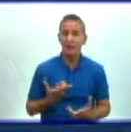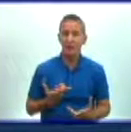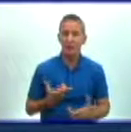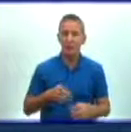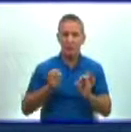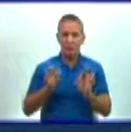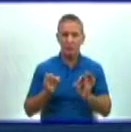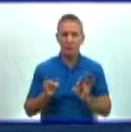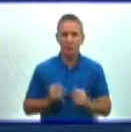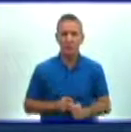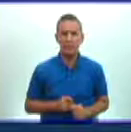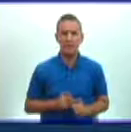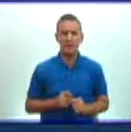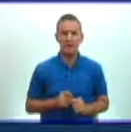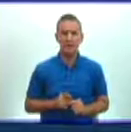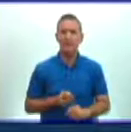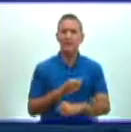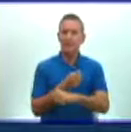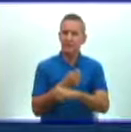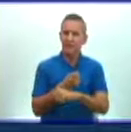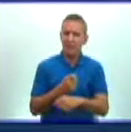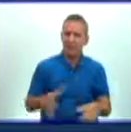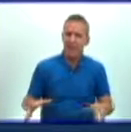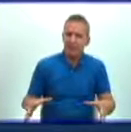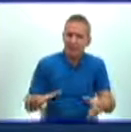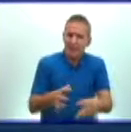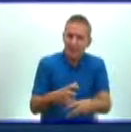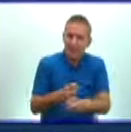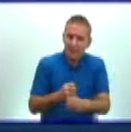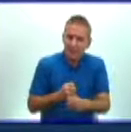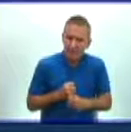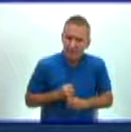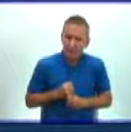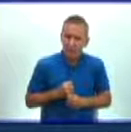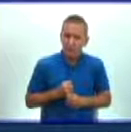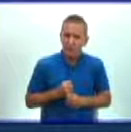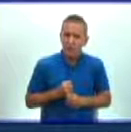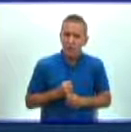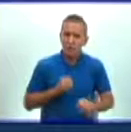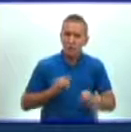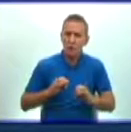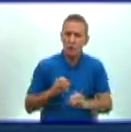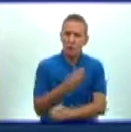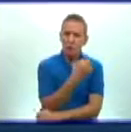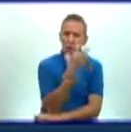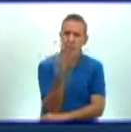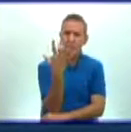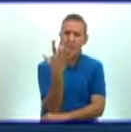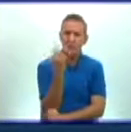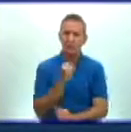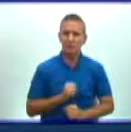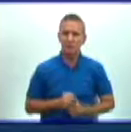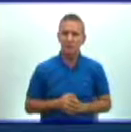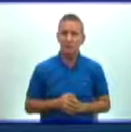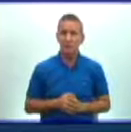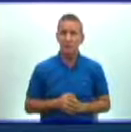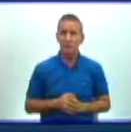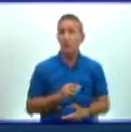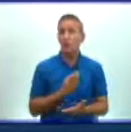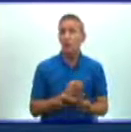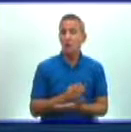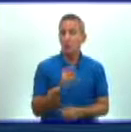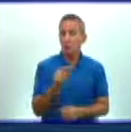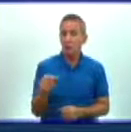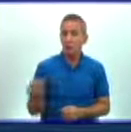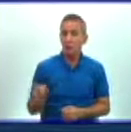verdadero educador, atrae a todos y los anida en su árbol encubridor. Los estudiantes